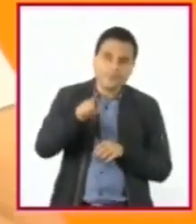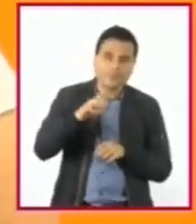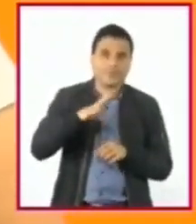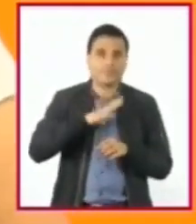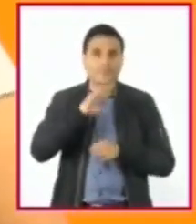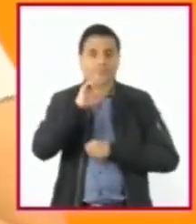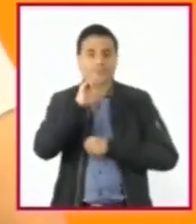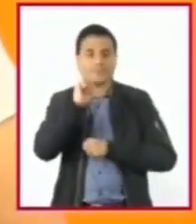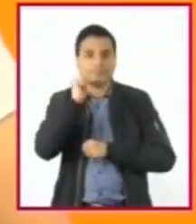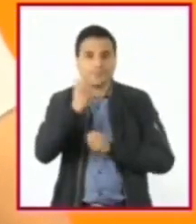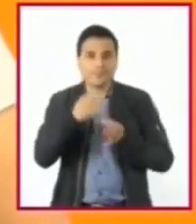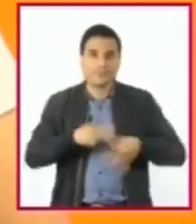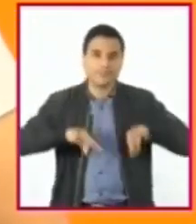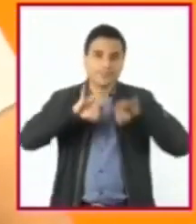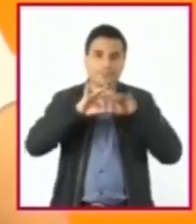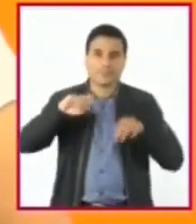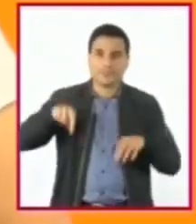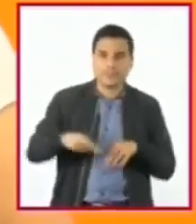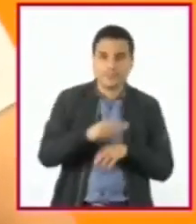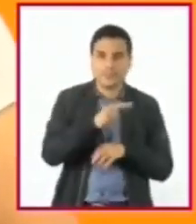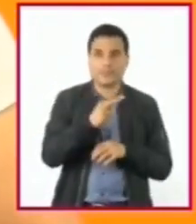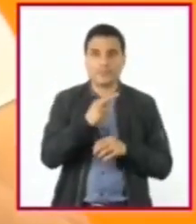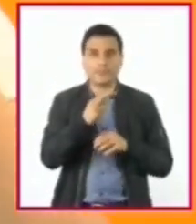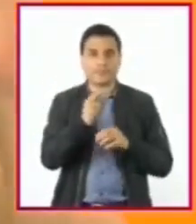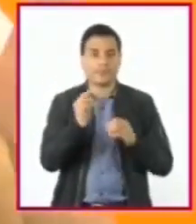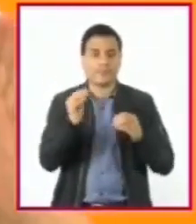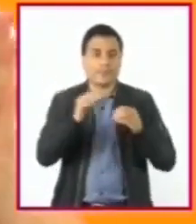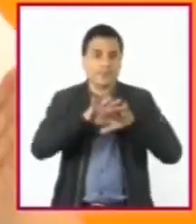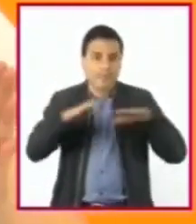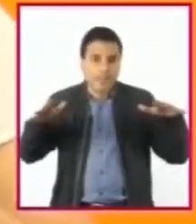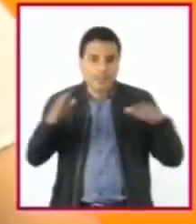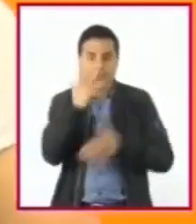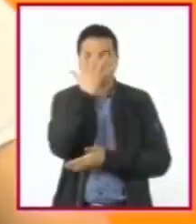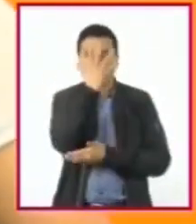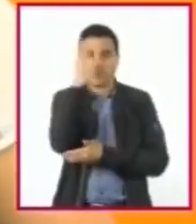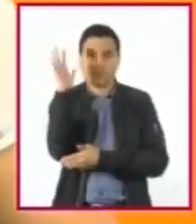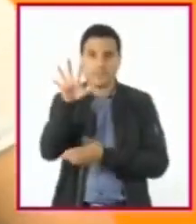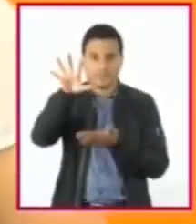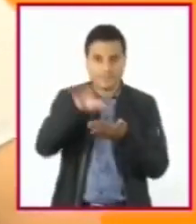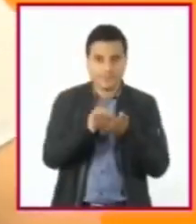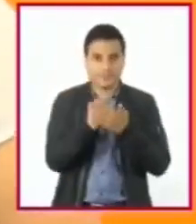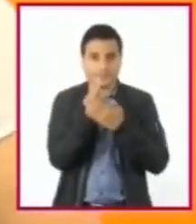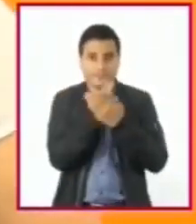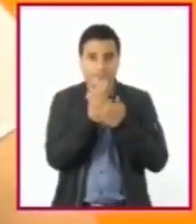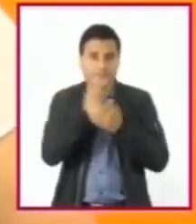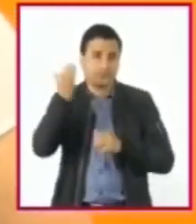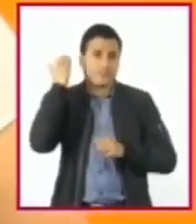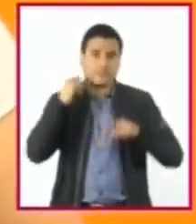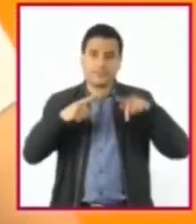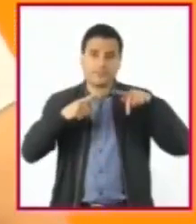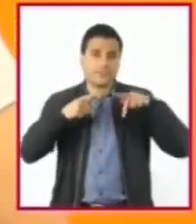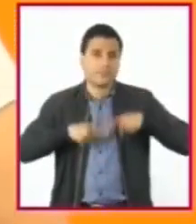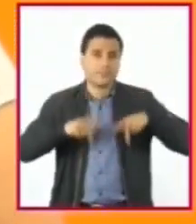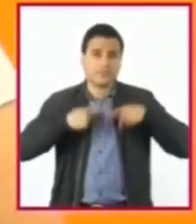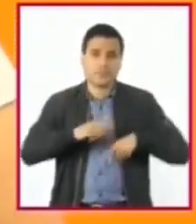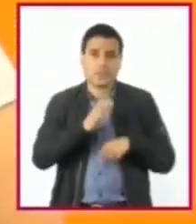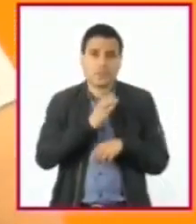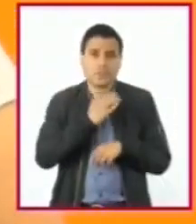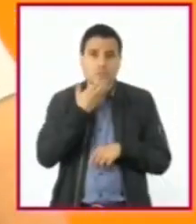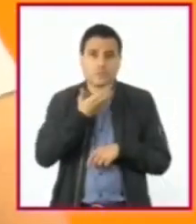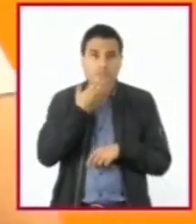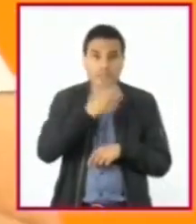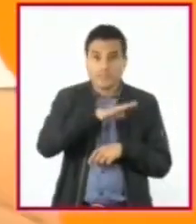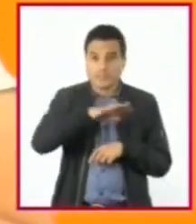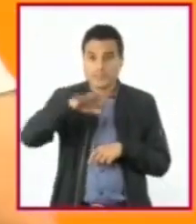como ríos, mares y bosques. Nuestros antepasados buscaban diversas formas de observar a detalle sus